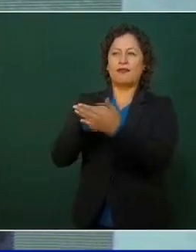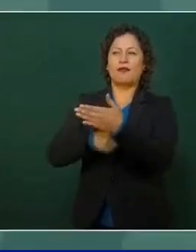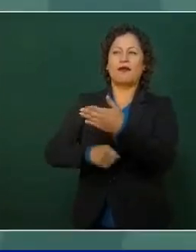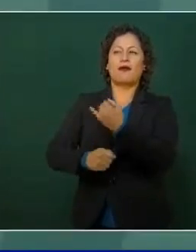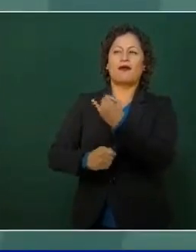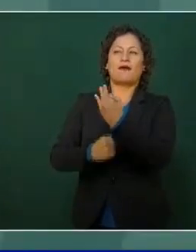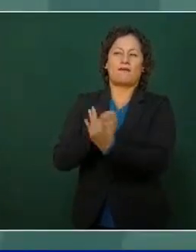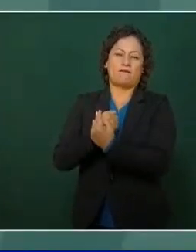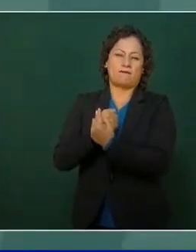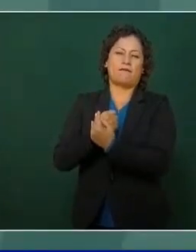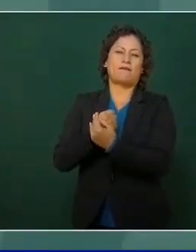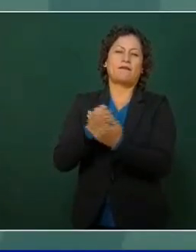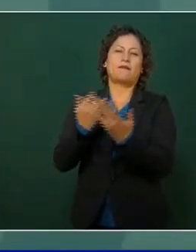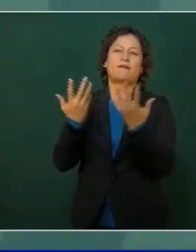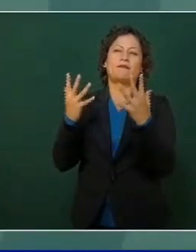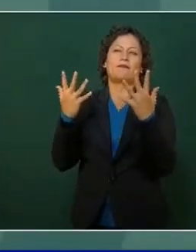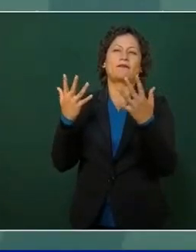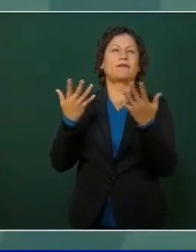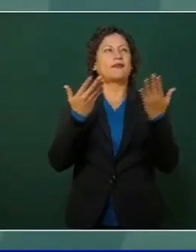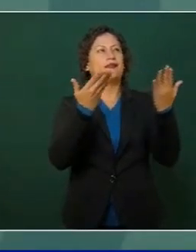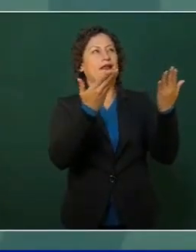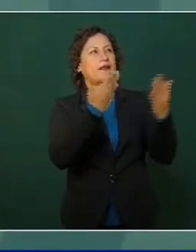que aplaudieran, ¿no?, al presidente.